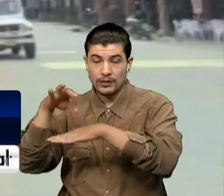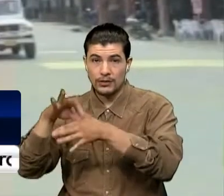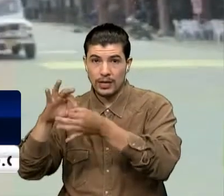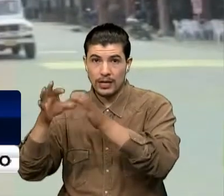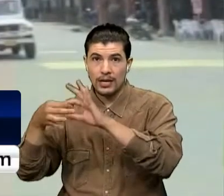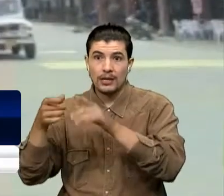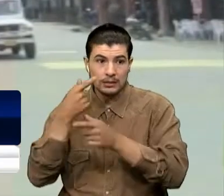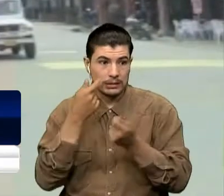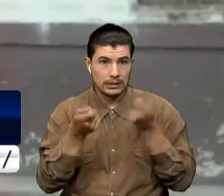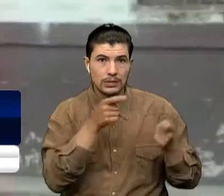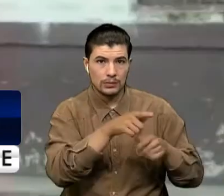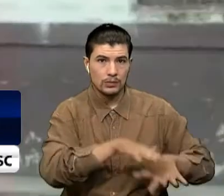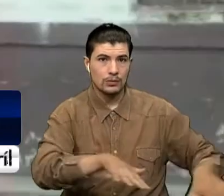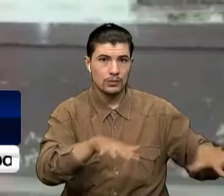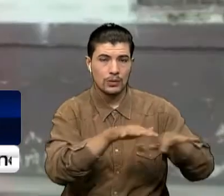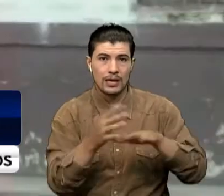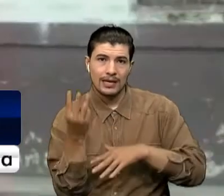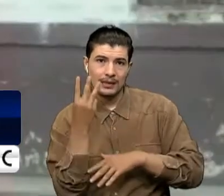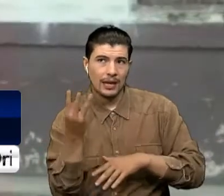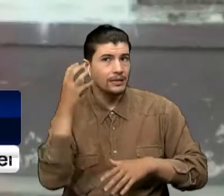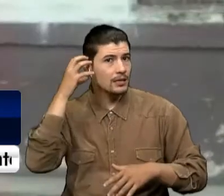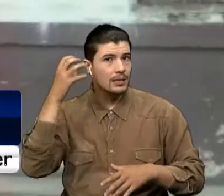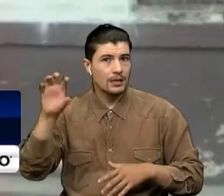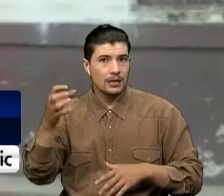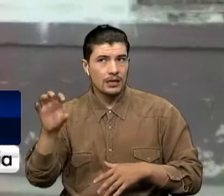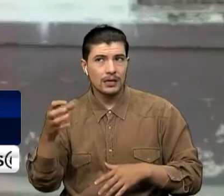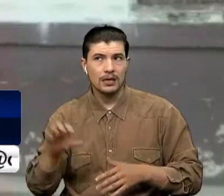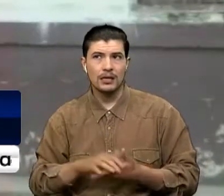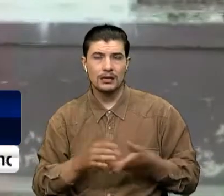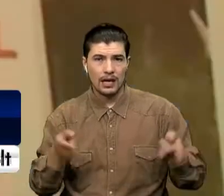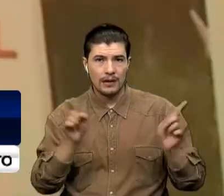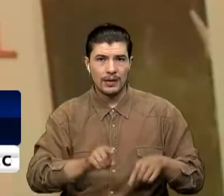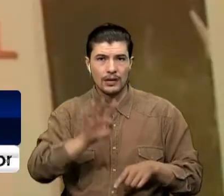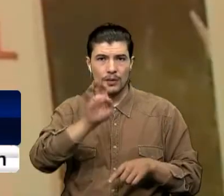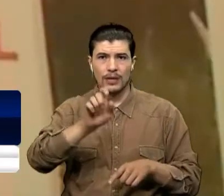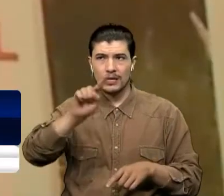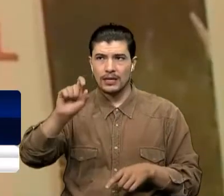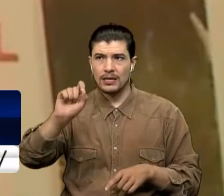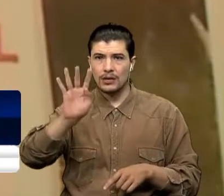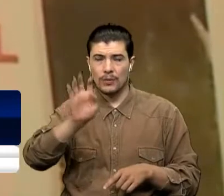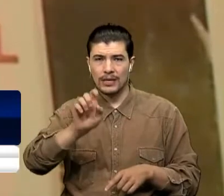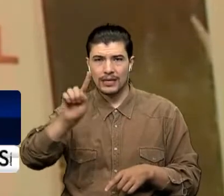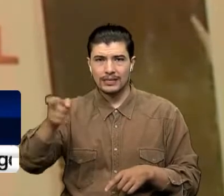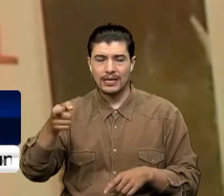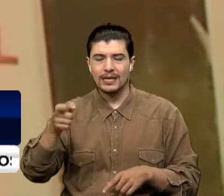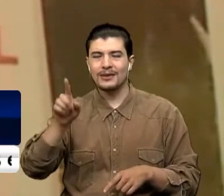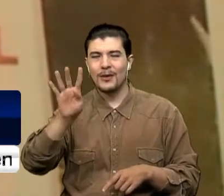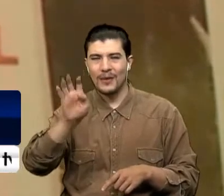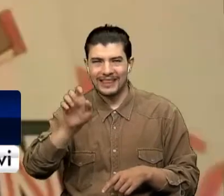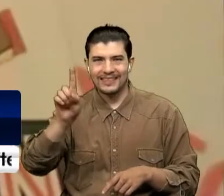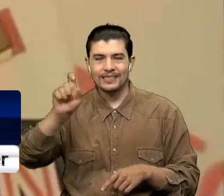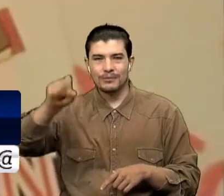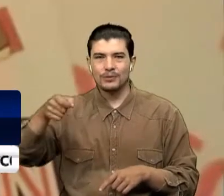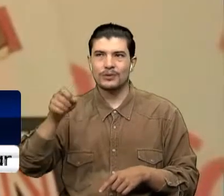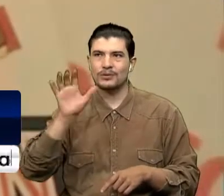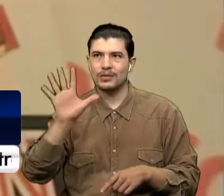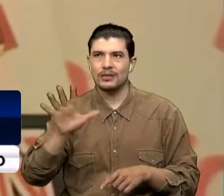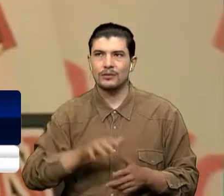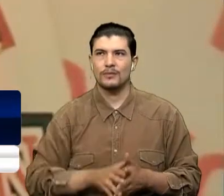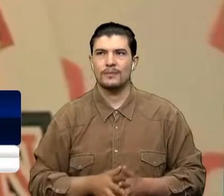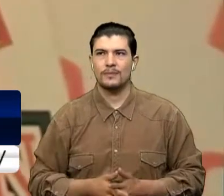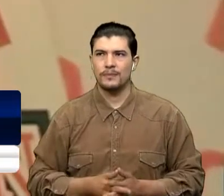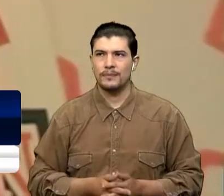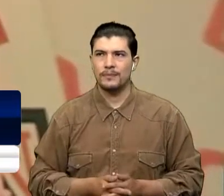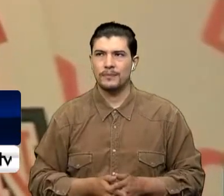y armado en la zona a través de tres emisoras en frecuencia modulada 96.7 fm 90.1 fm y 95.5 fm